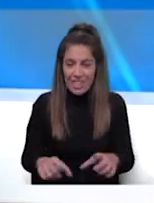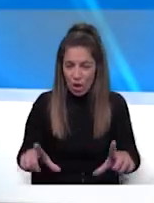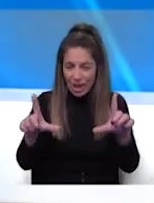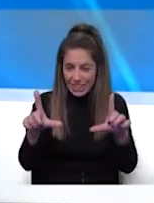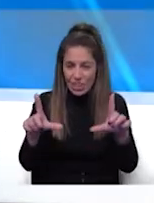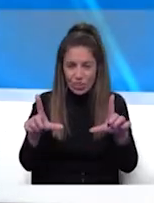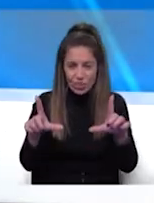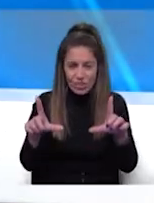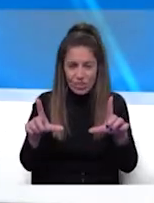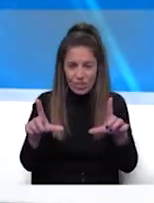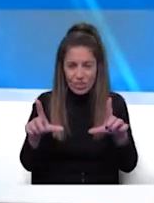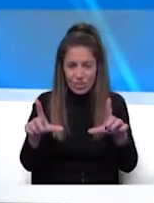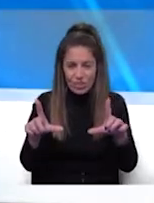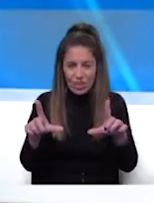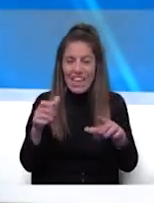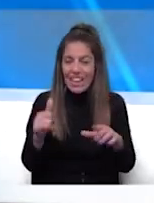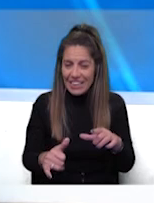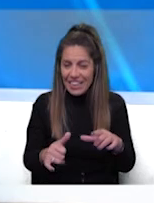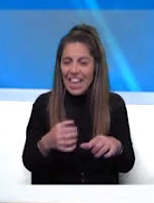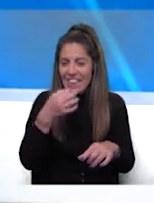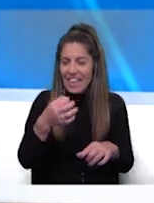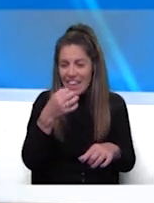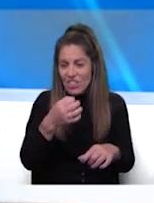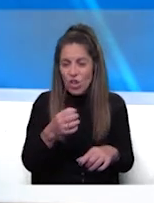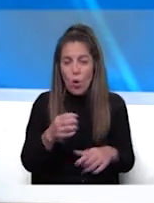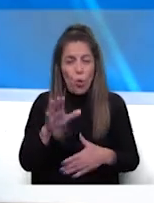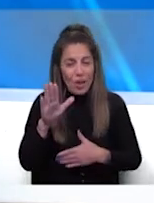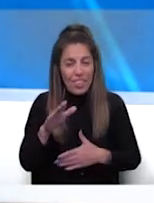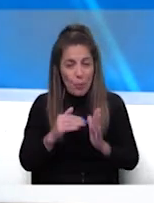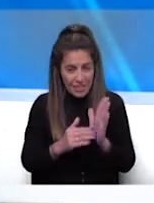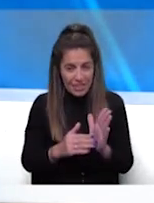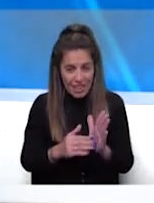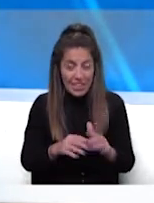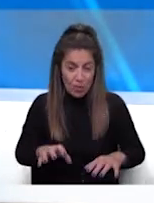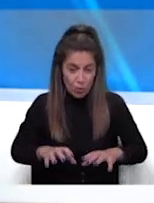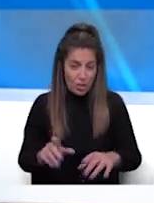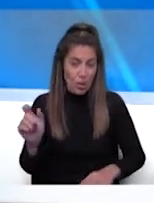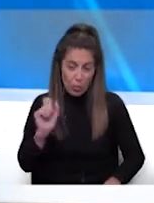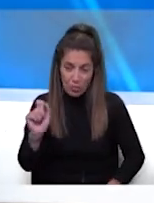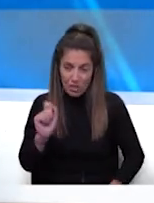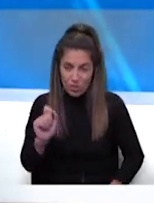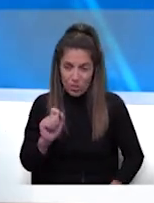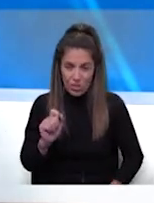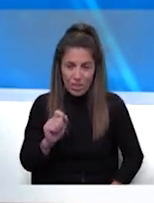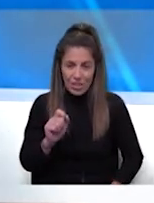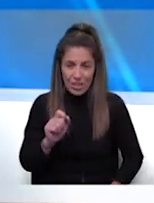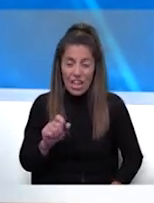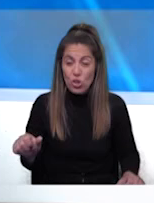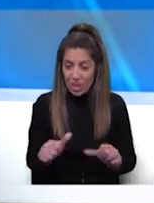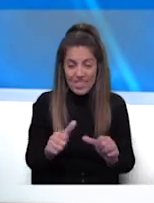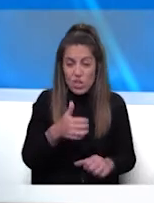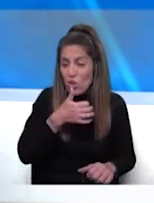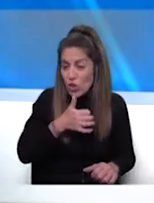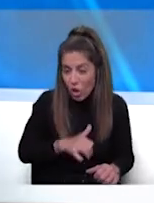candidatos que tengan declaración jurada presentada, o sea, que sean funcionarios públicos, eso que se aplicó